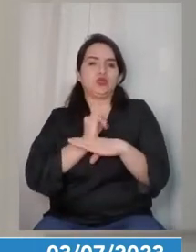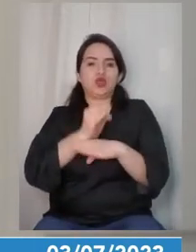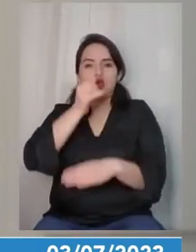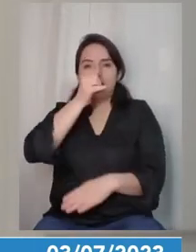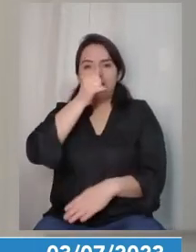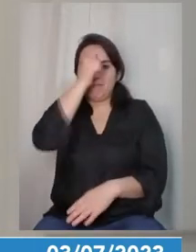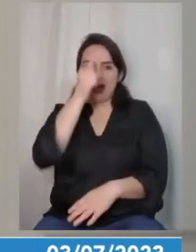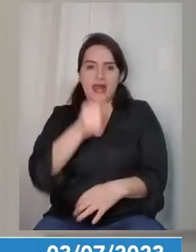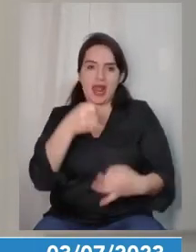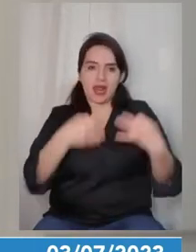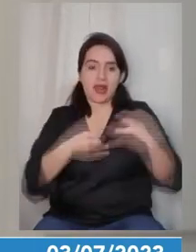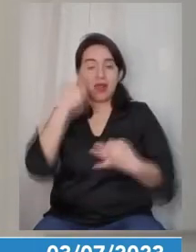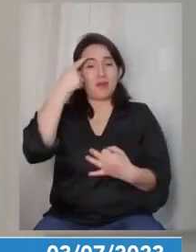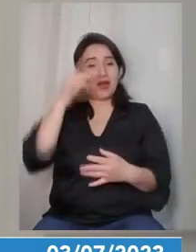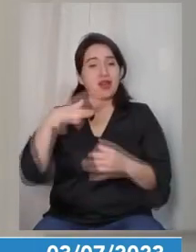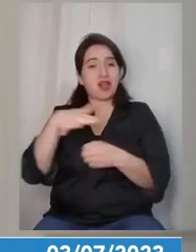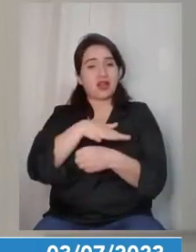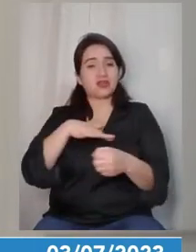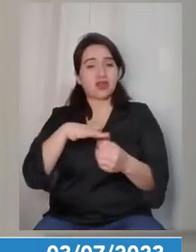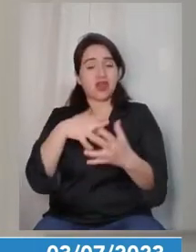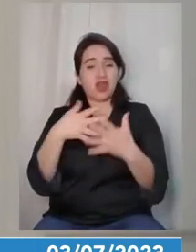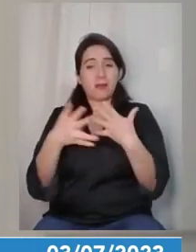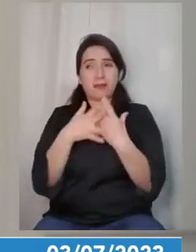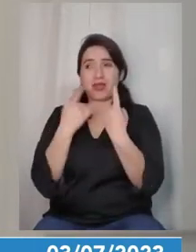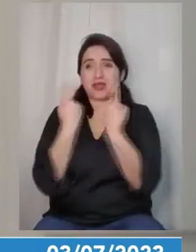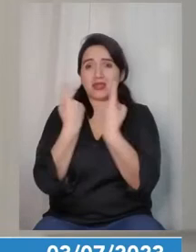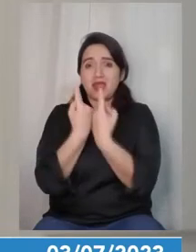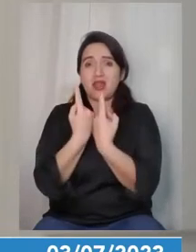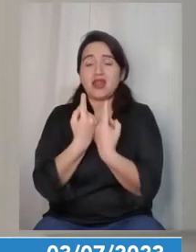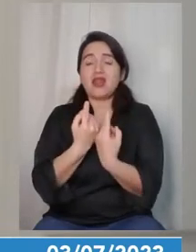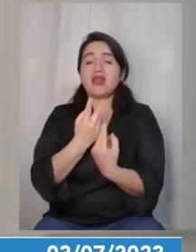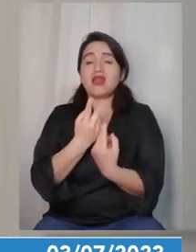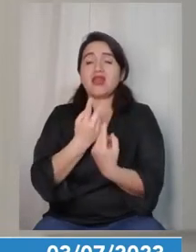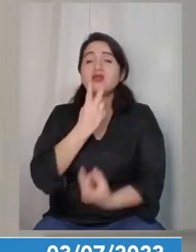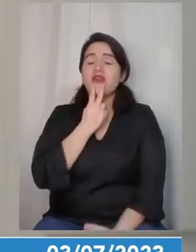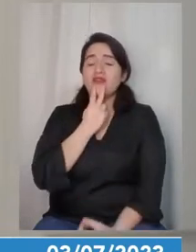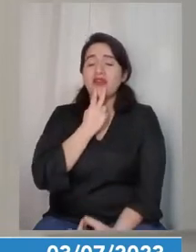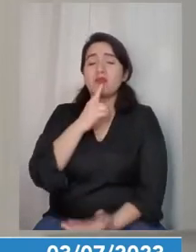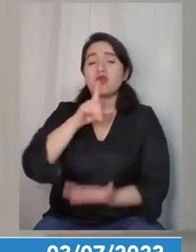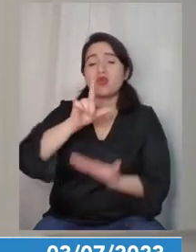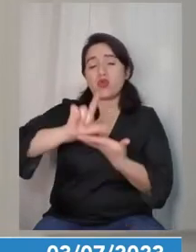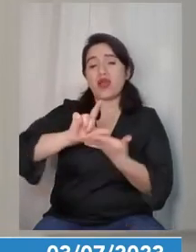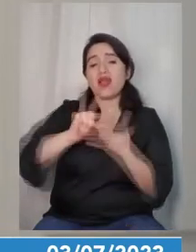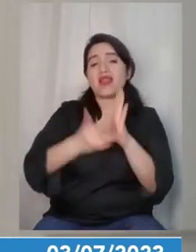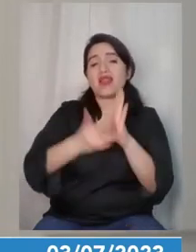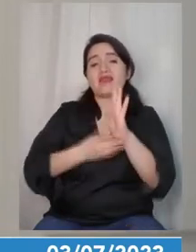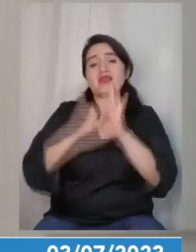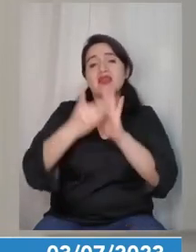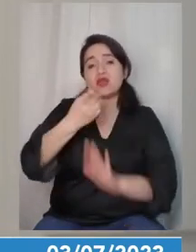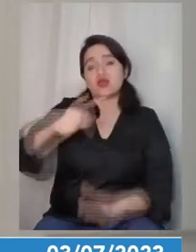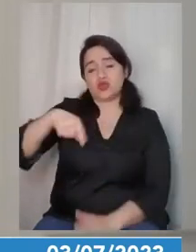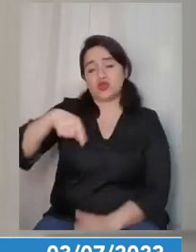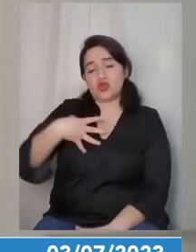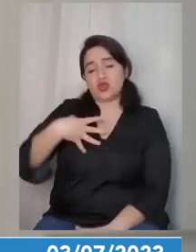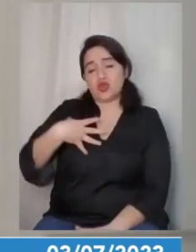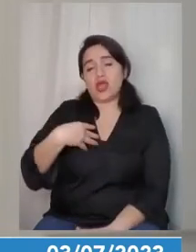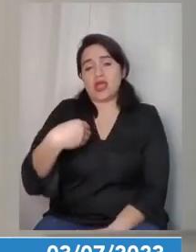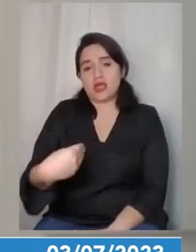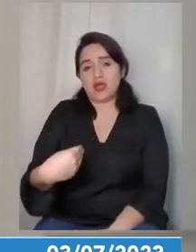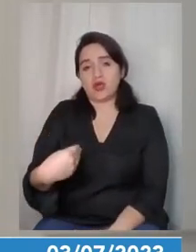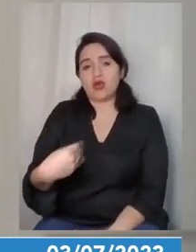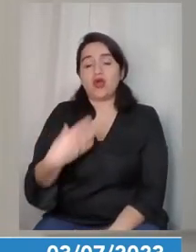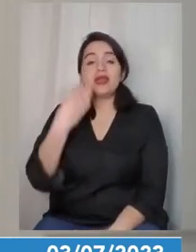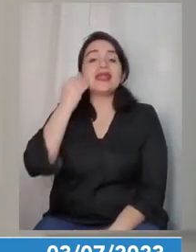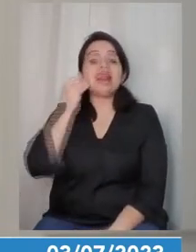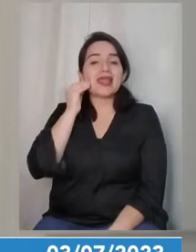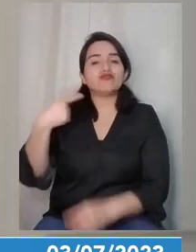el lugar donde vivimos, donde nos vamos a desarrollar, donde se van a desarrollar nuestros hijos y probablemente nuestros nietos, no tiene, ¿no es cierto?, esa institucionalidad